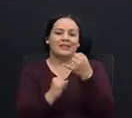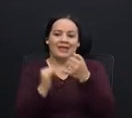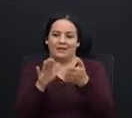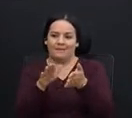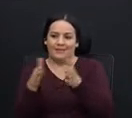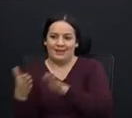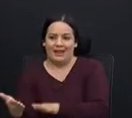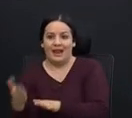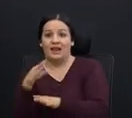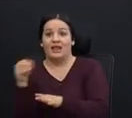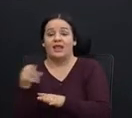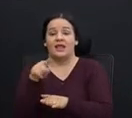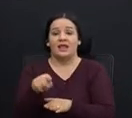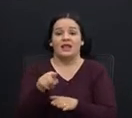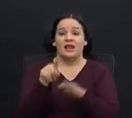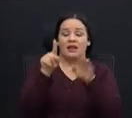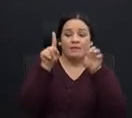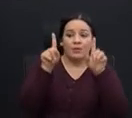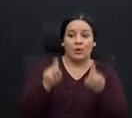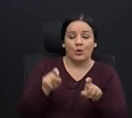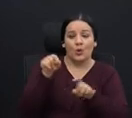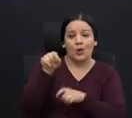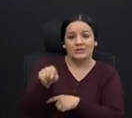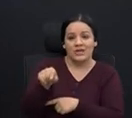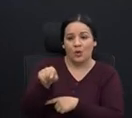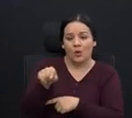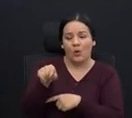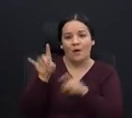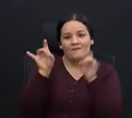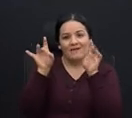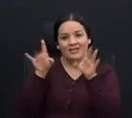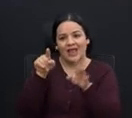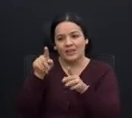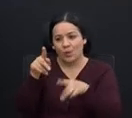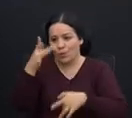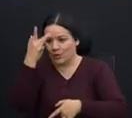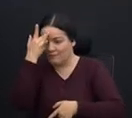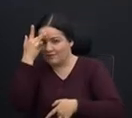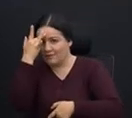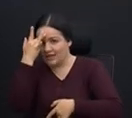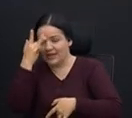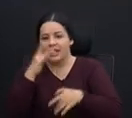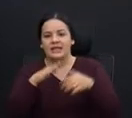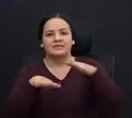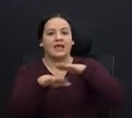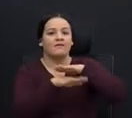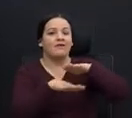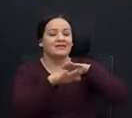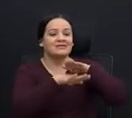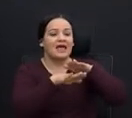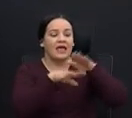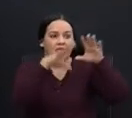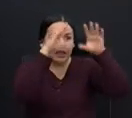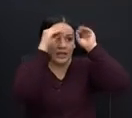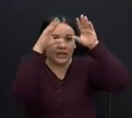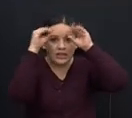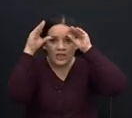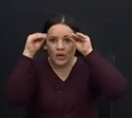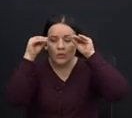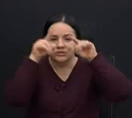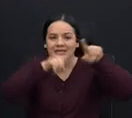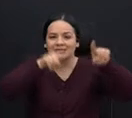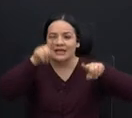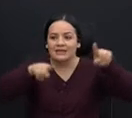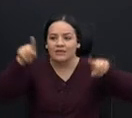el pronóstico fatal de una enfermedad se basa principalmente en criterios estadísticos, de modo que en casos individuales